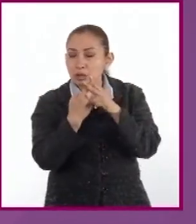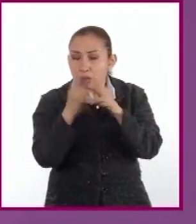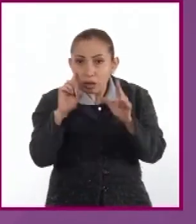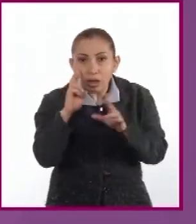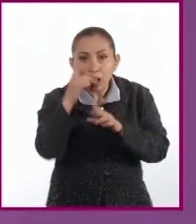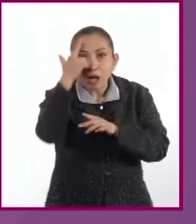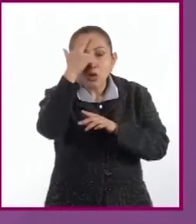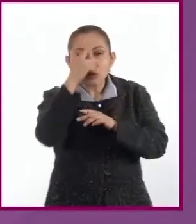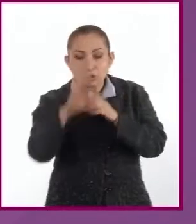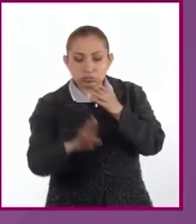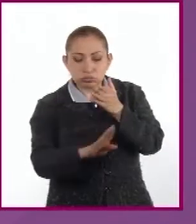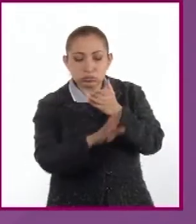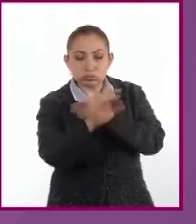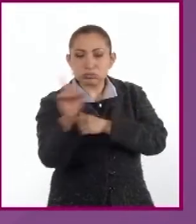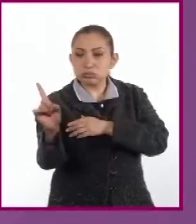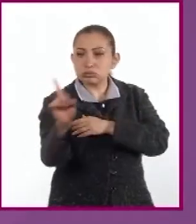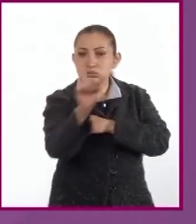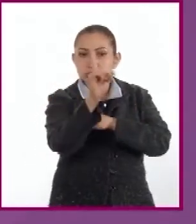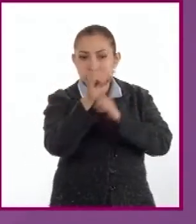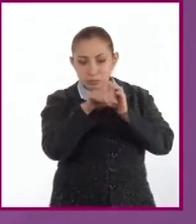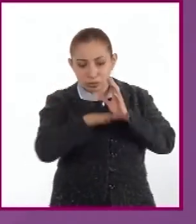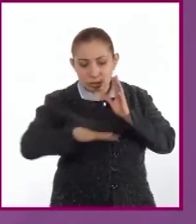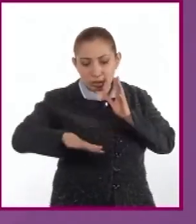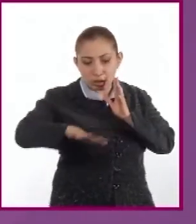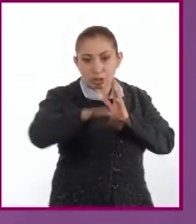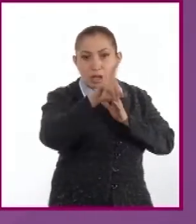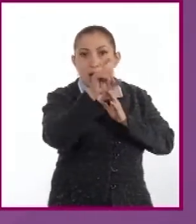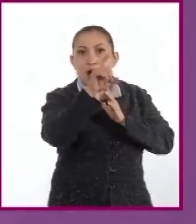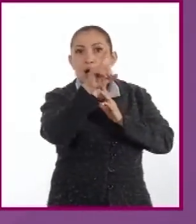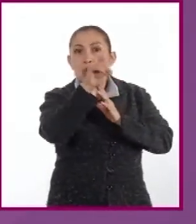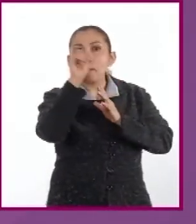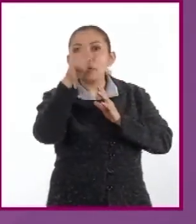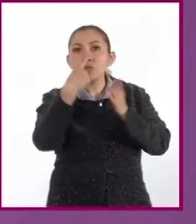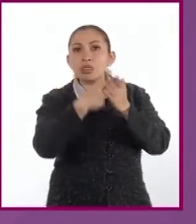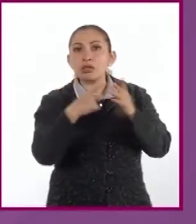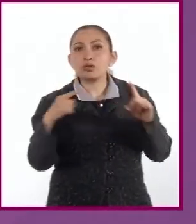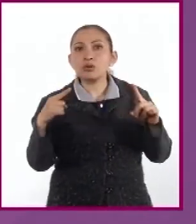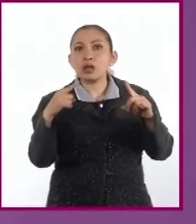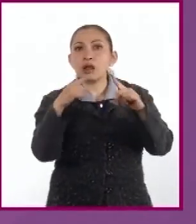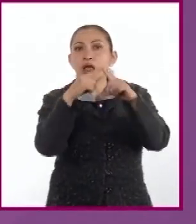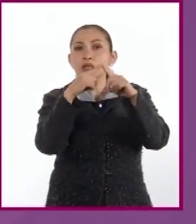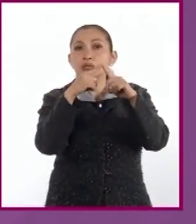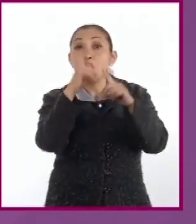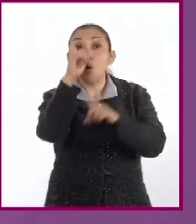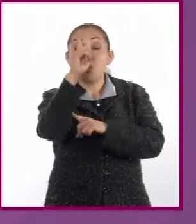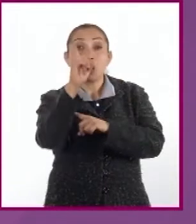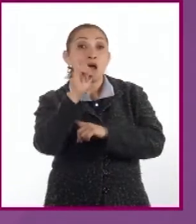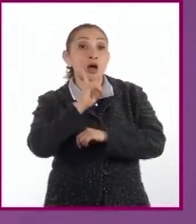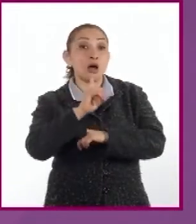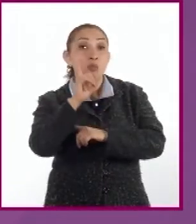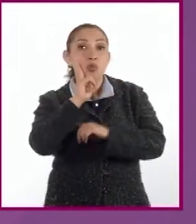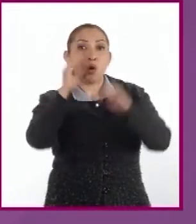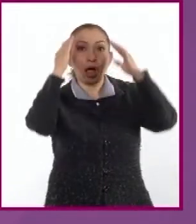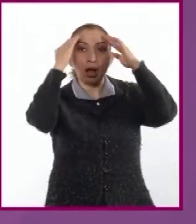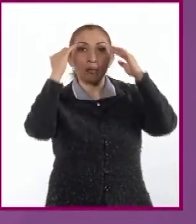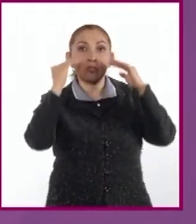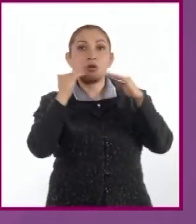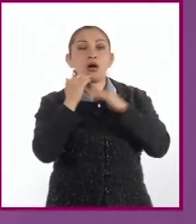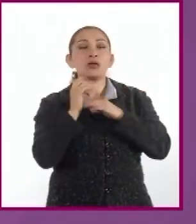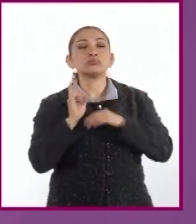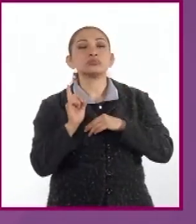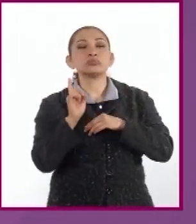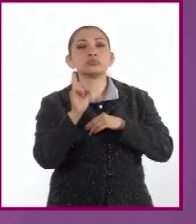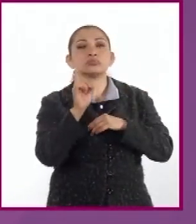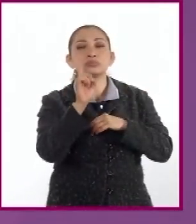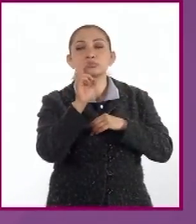las noches, reflejándose en las aguas del convento, cuando alguna de las novicias o monjas